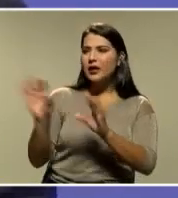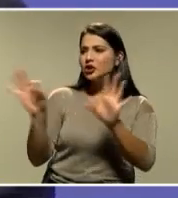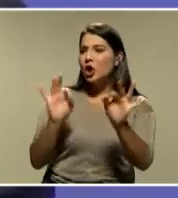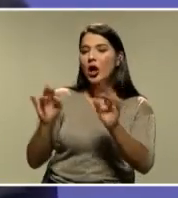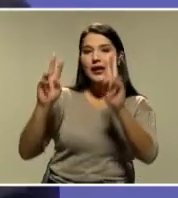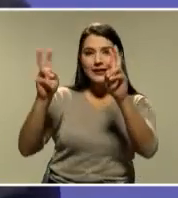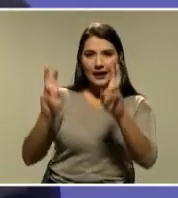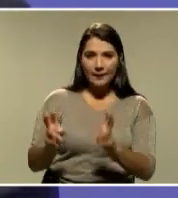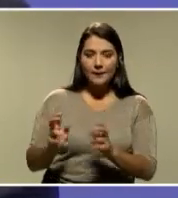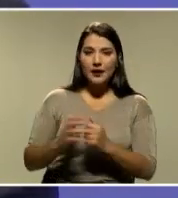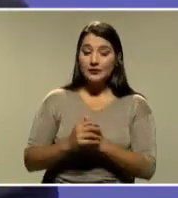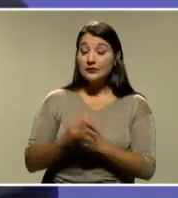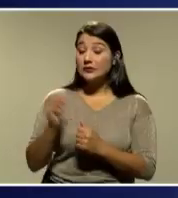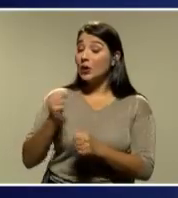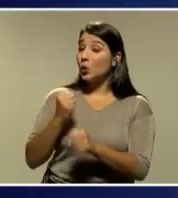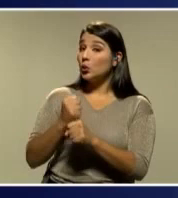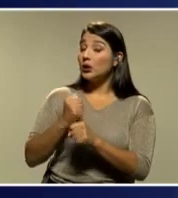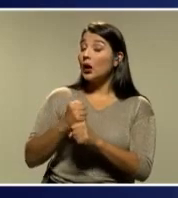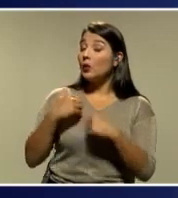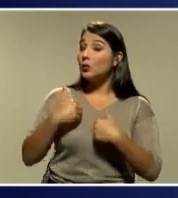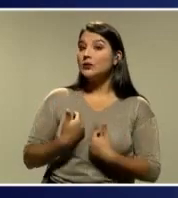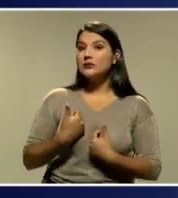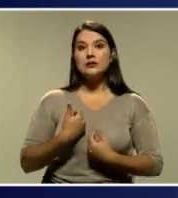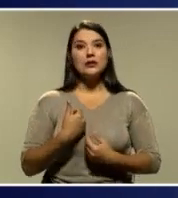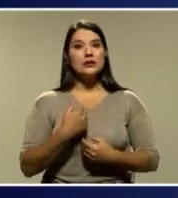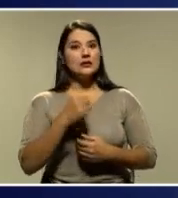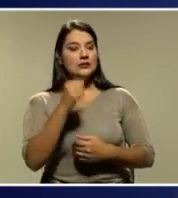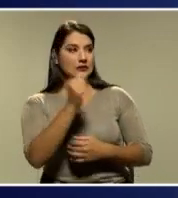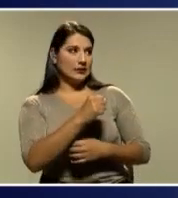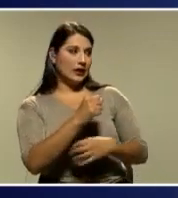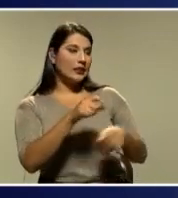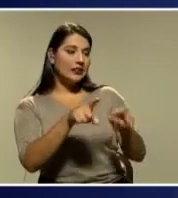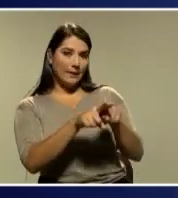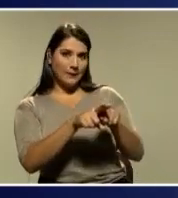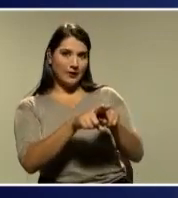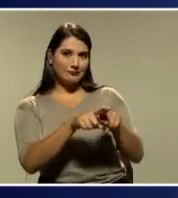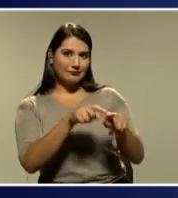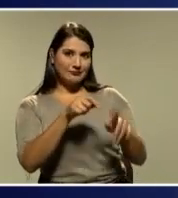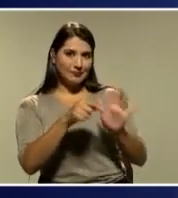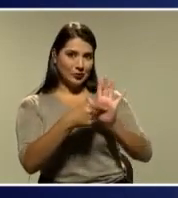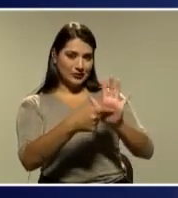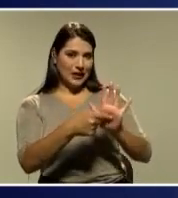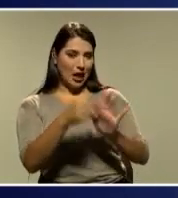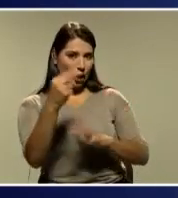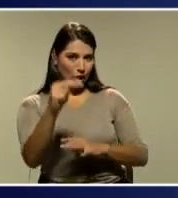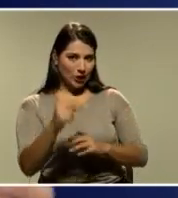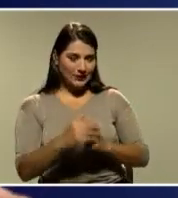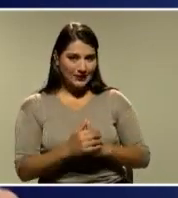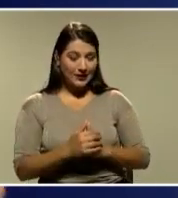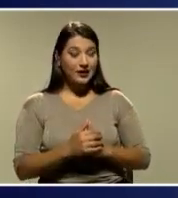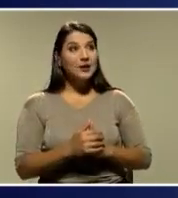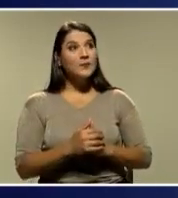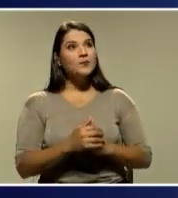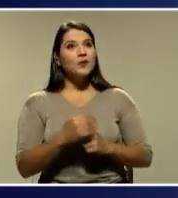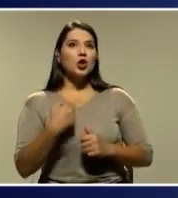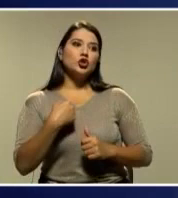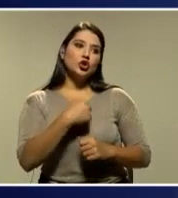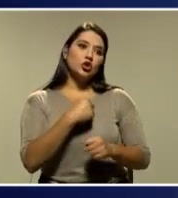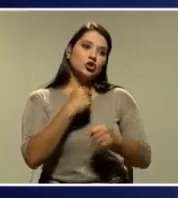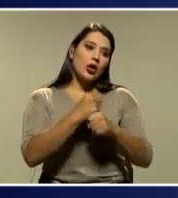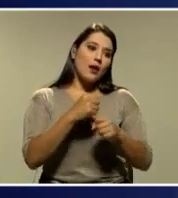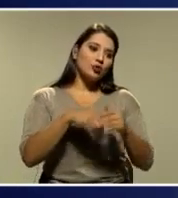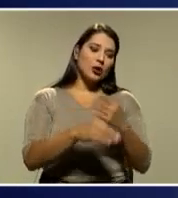temas. Era un trabajo intenso. Poner la cara. Poner la cara. Que no deja de ser, como usted dice, bueno, uno trabaja